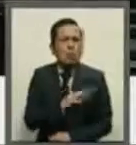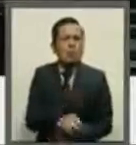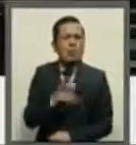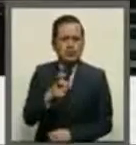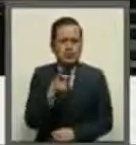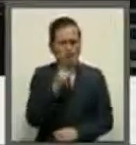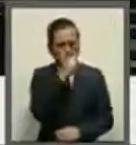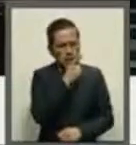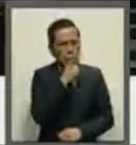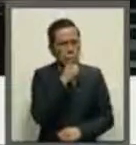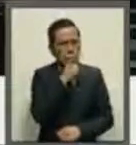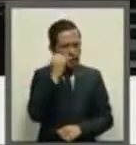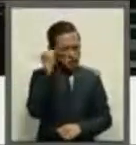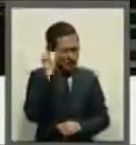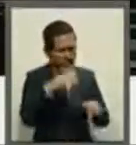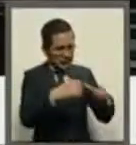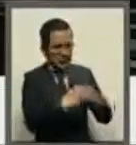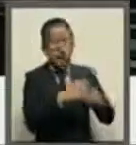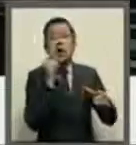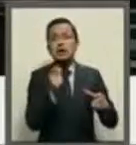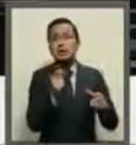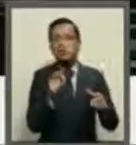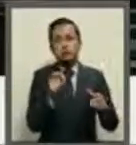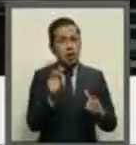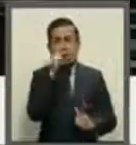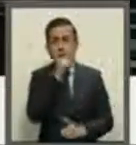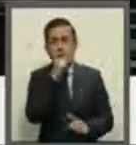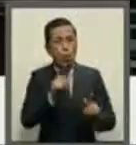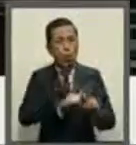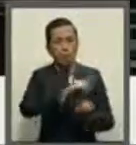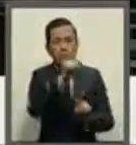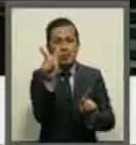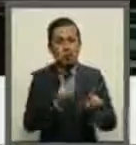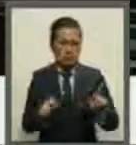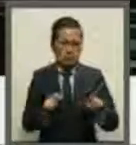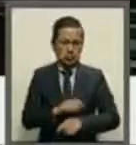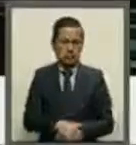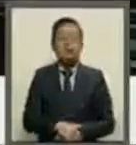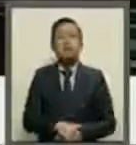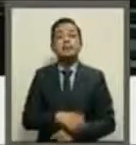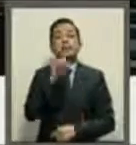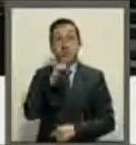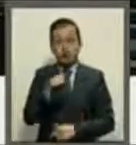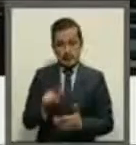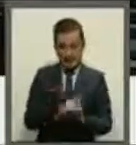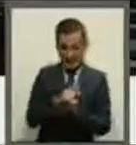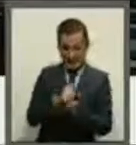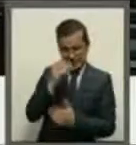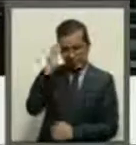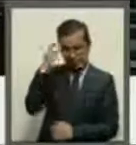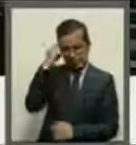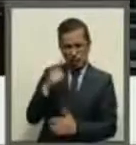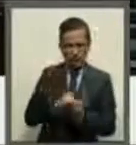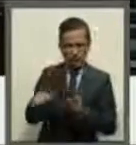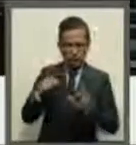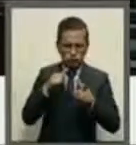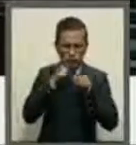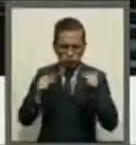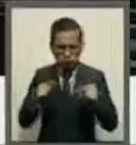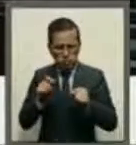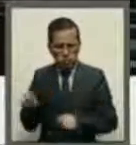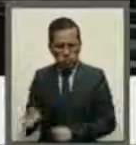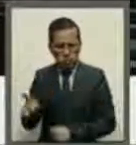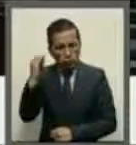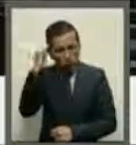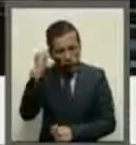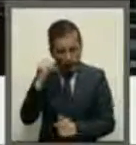las lenguas indígenas como lenguas nacionales. Más aún, en el artículo 4 de la Ley General de Derechos Lingüísticos de los